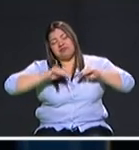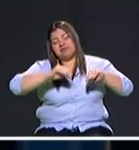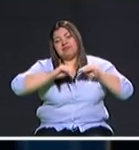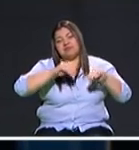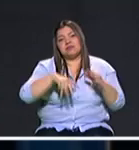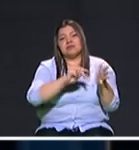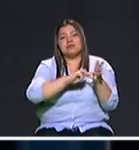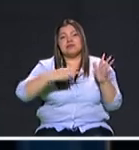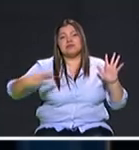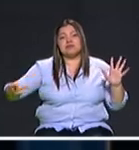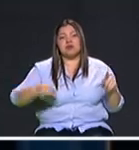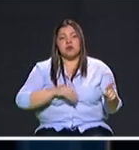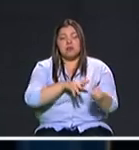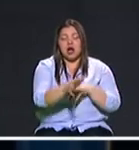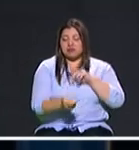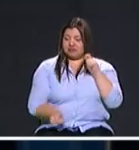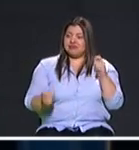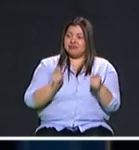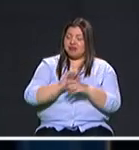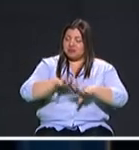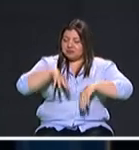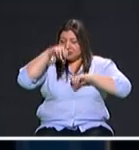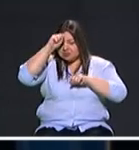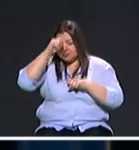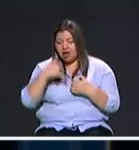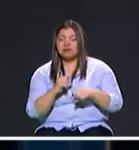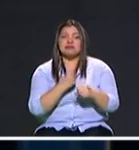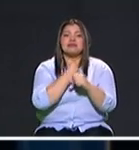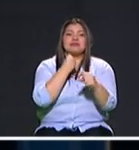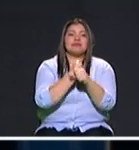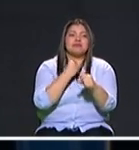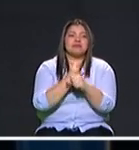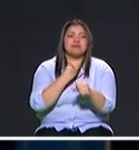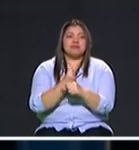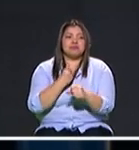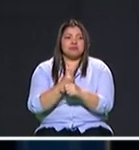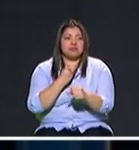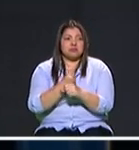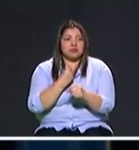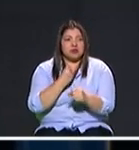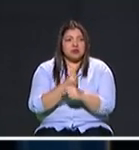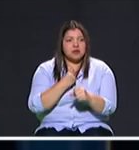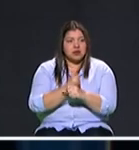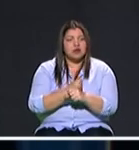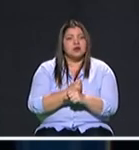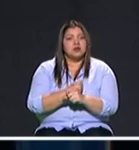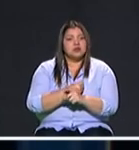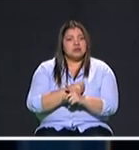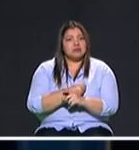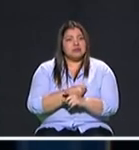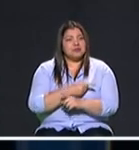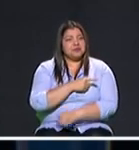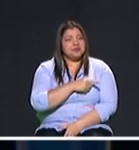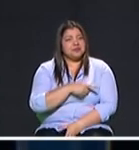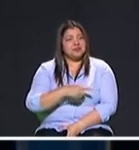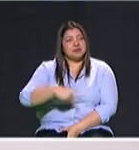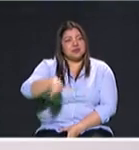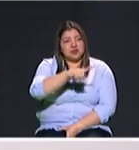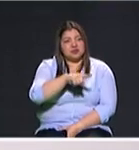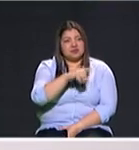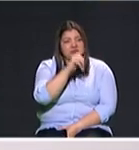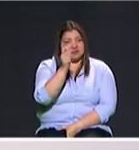una herramienta para transformar en empleos dignos jóvenes la alcaldía nuestra va a crear 5.000 empleos en cuatro años palomanes de medellín